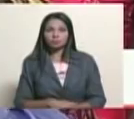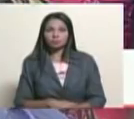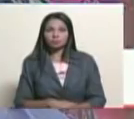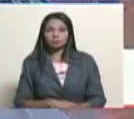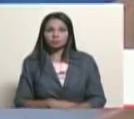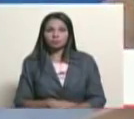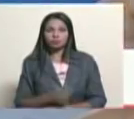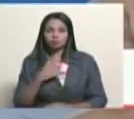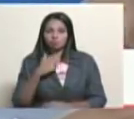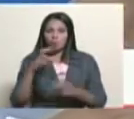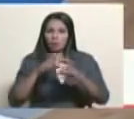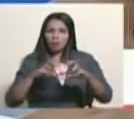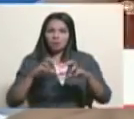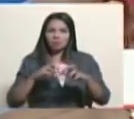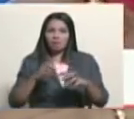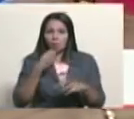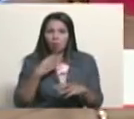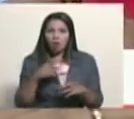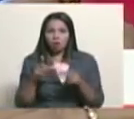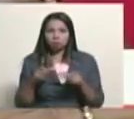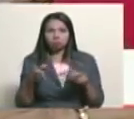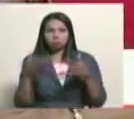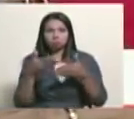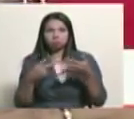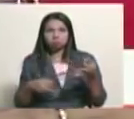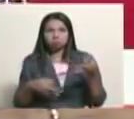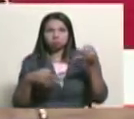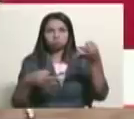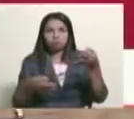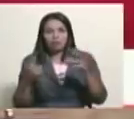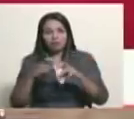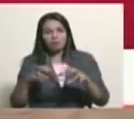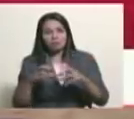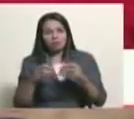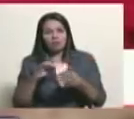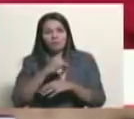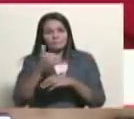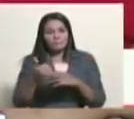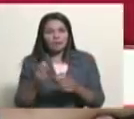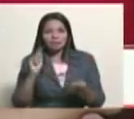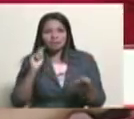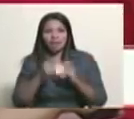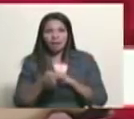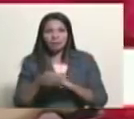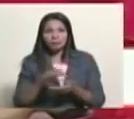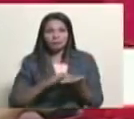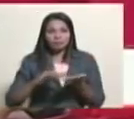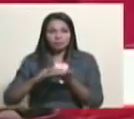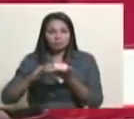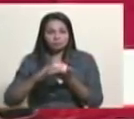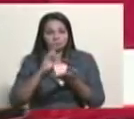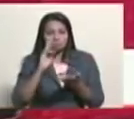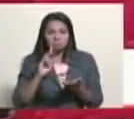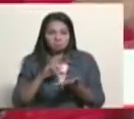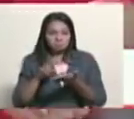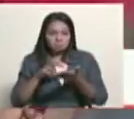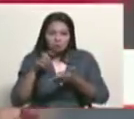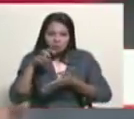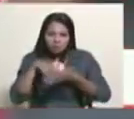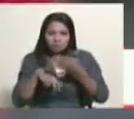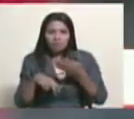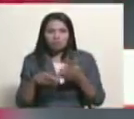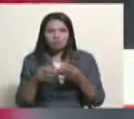Yo he revisado buena parte de los materiales que se han hecho para el Plan Nacional de Cambios, Renovación y Rectificación,